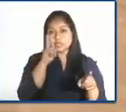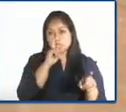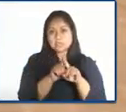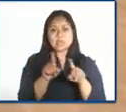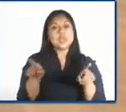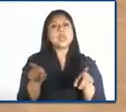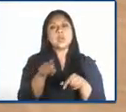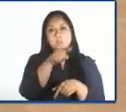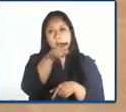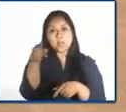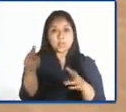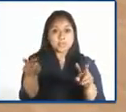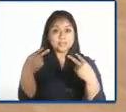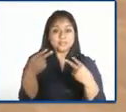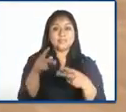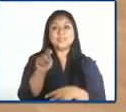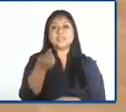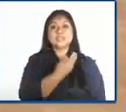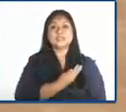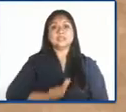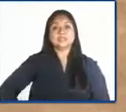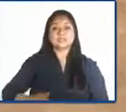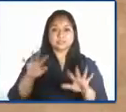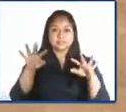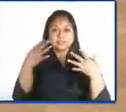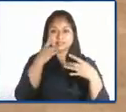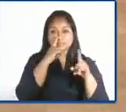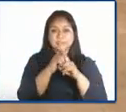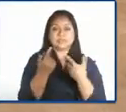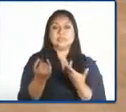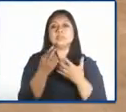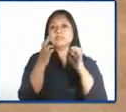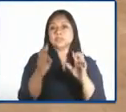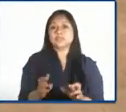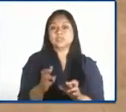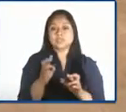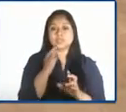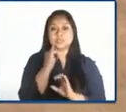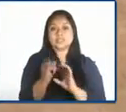amigos televidentes de Canal de Gobierno e internautas